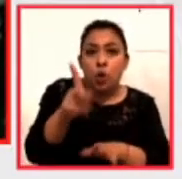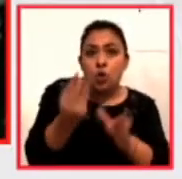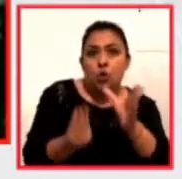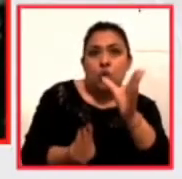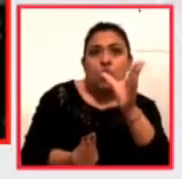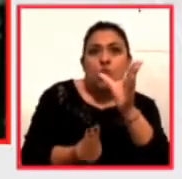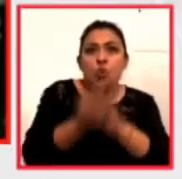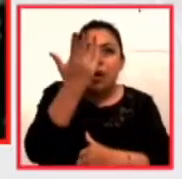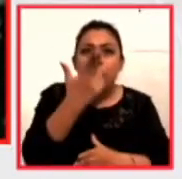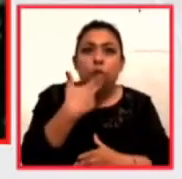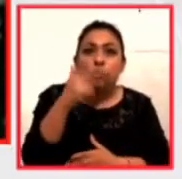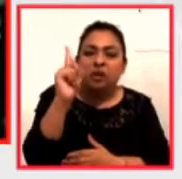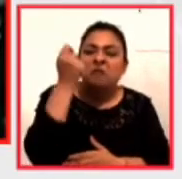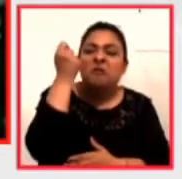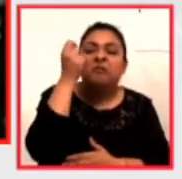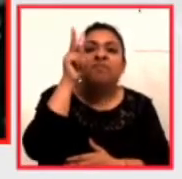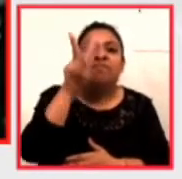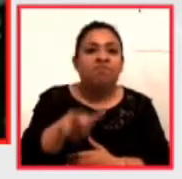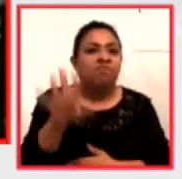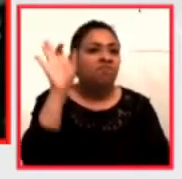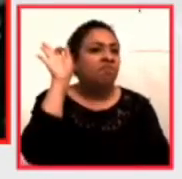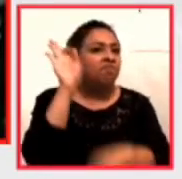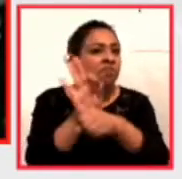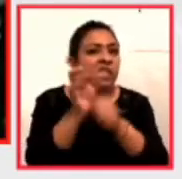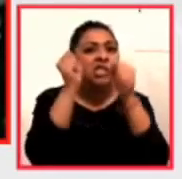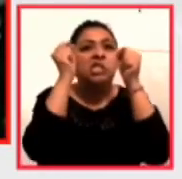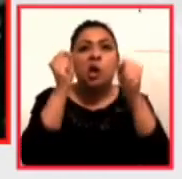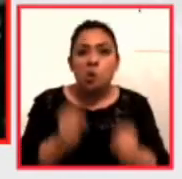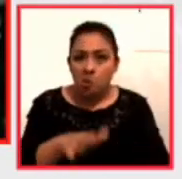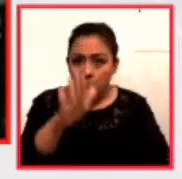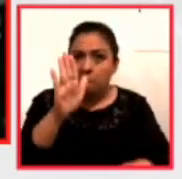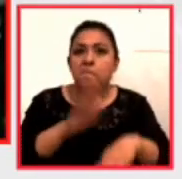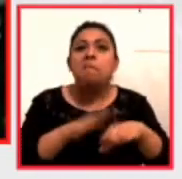nos permite garantizar un mayor número de